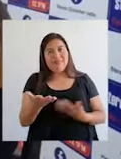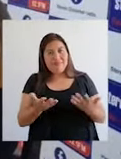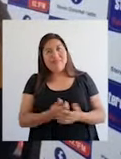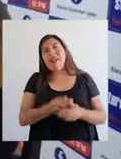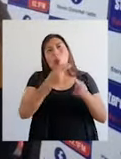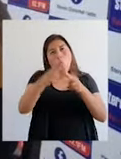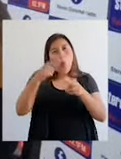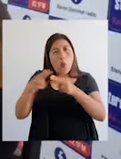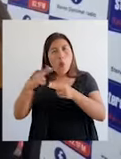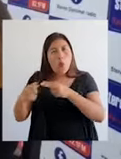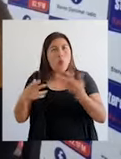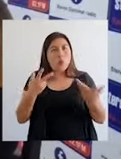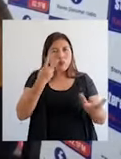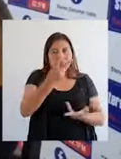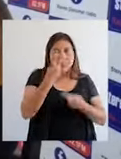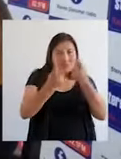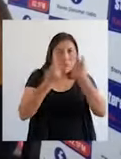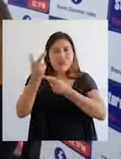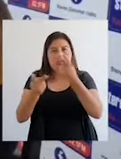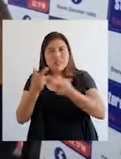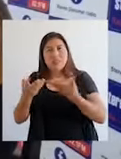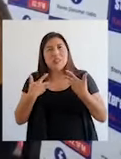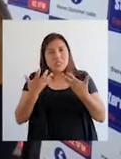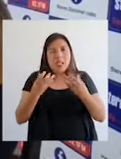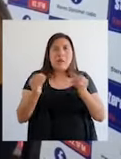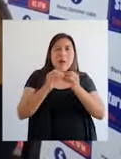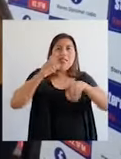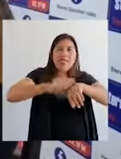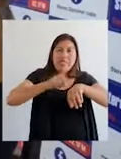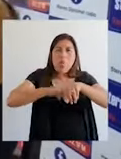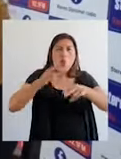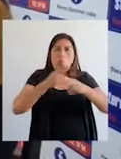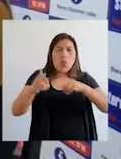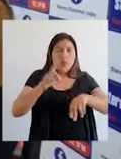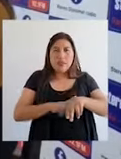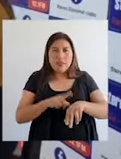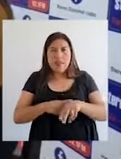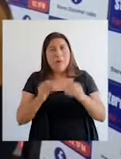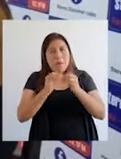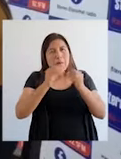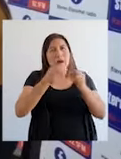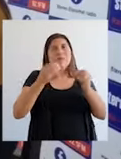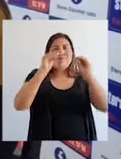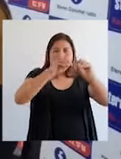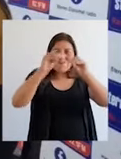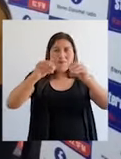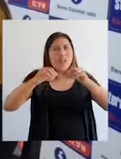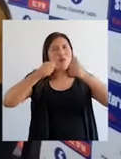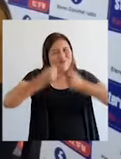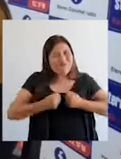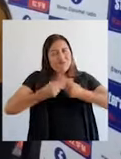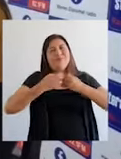plazo, que es urgente, sino también la del mediano y largo plazo, para lograr que la sociedad en su conjunto se concentre en las habilidades